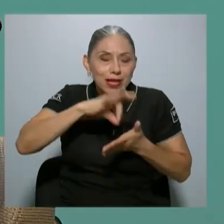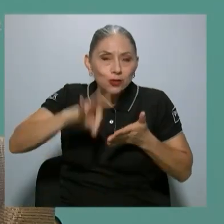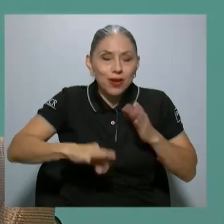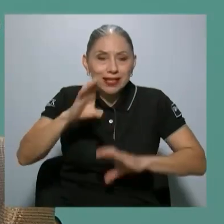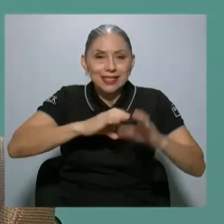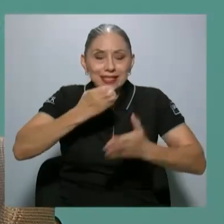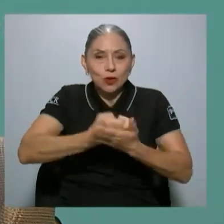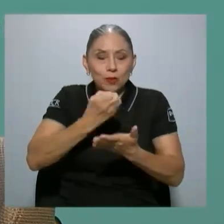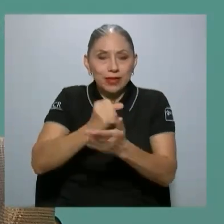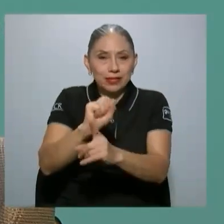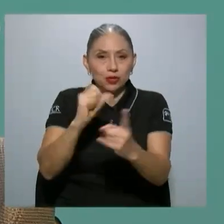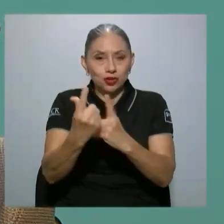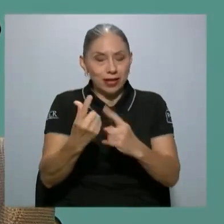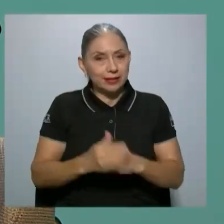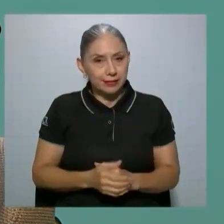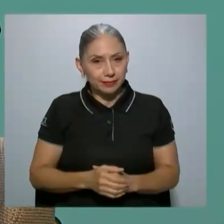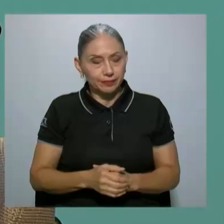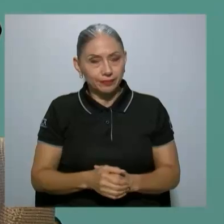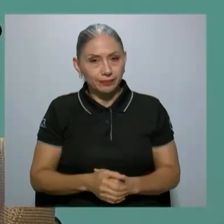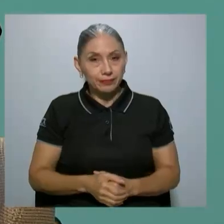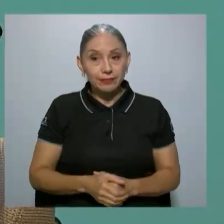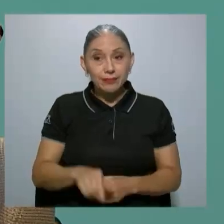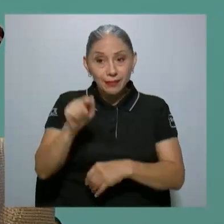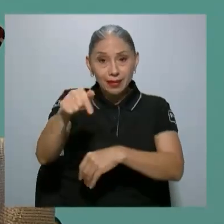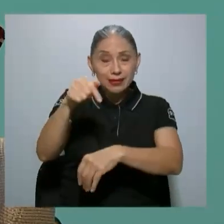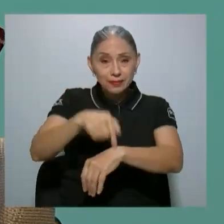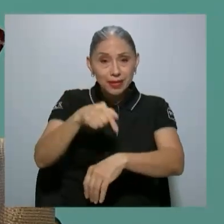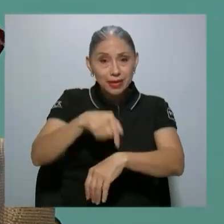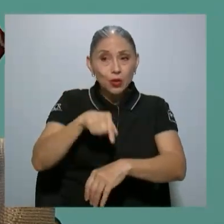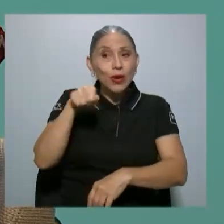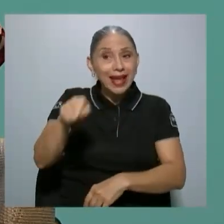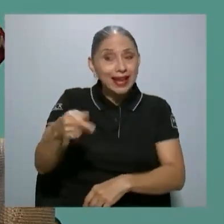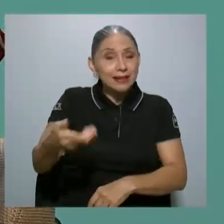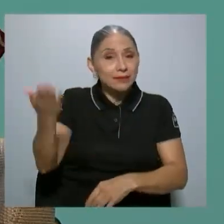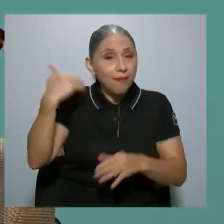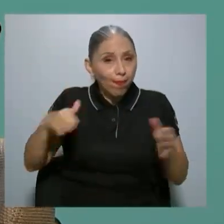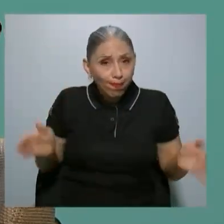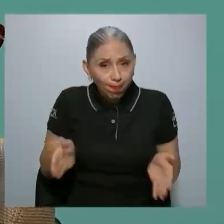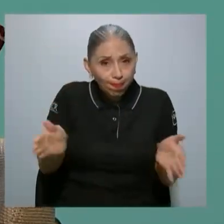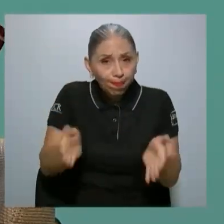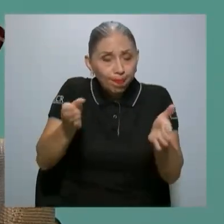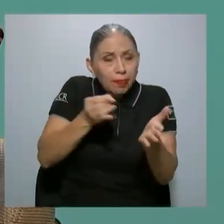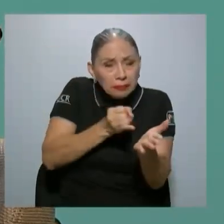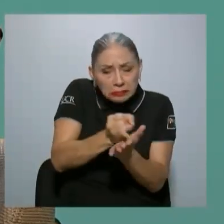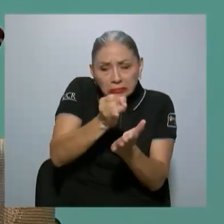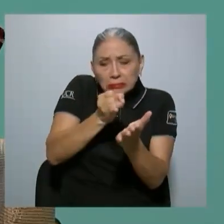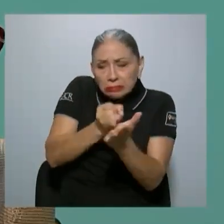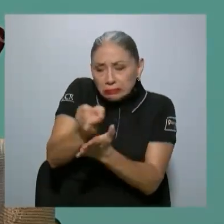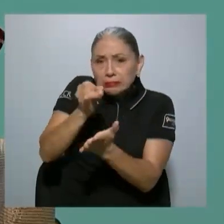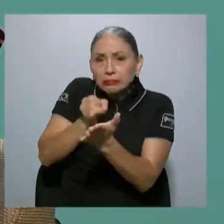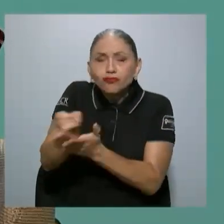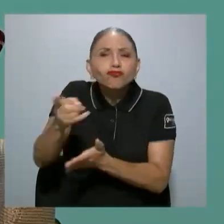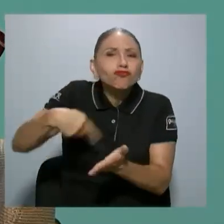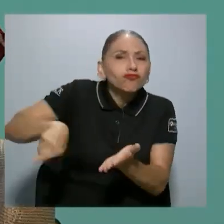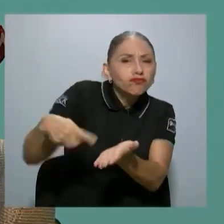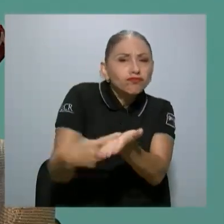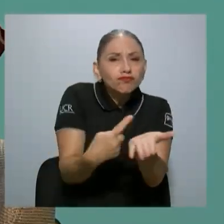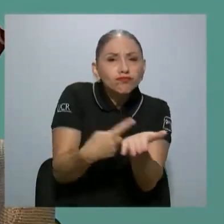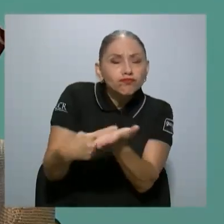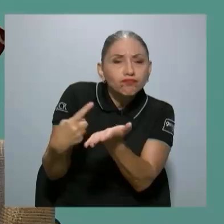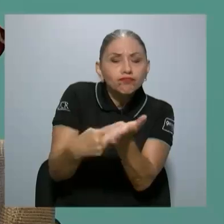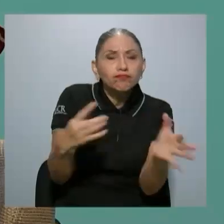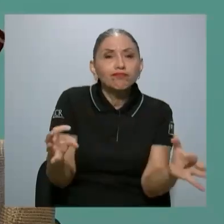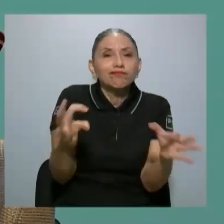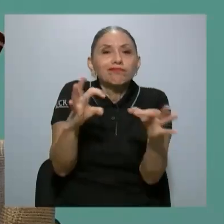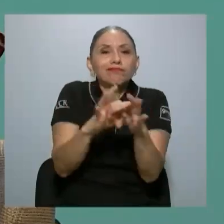En este periodo, él estaba promoviendo que se hiciera investigación y que se hiciera reflexión sobre la economía dentro